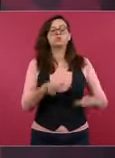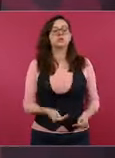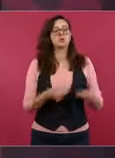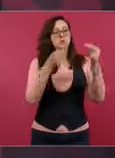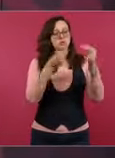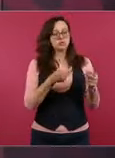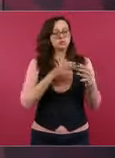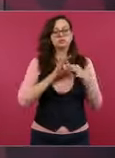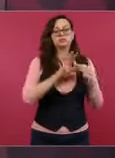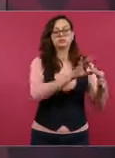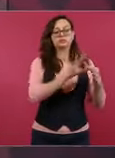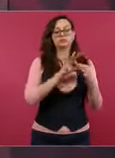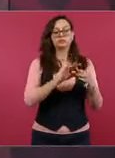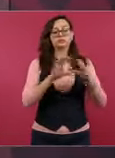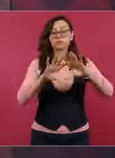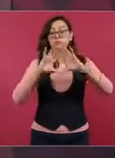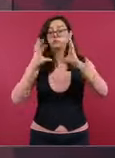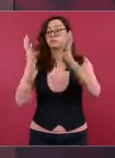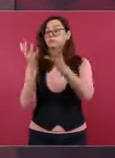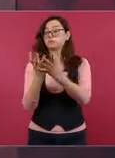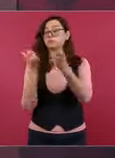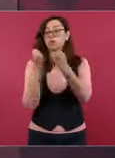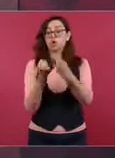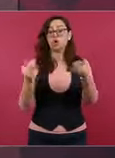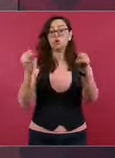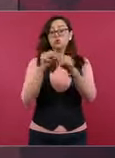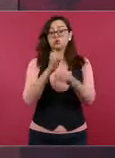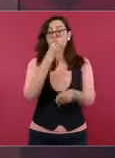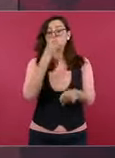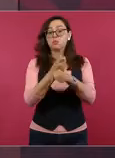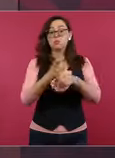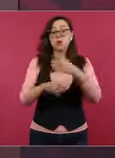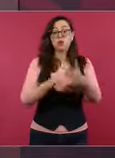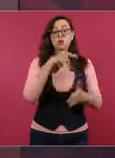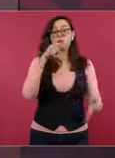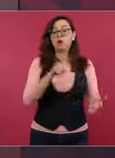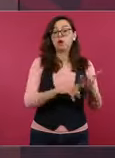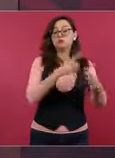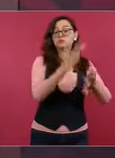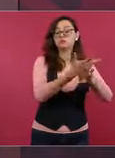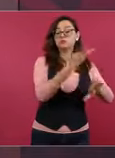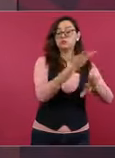es el primer socio comercial de Estados Unidos en el mundo.